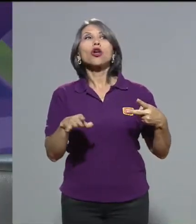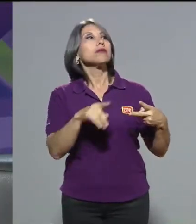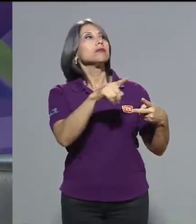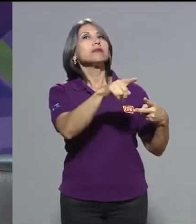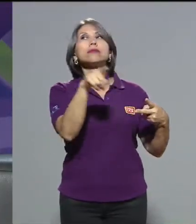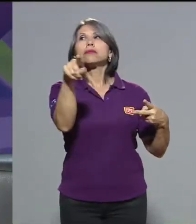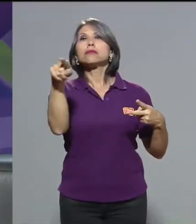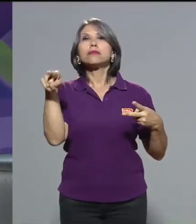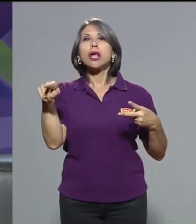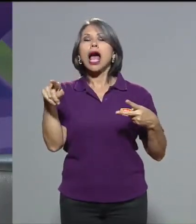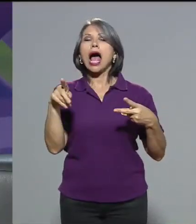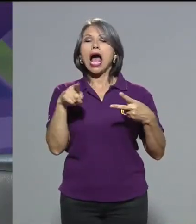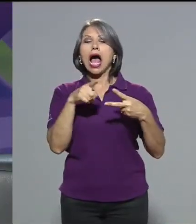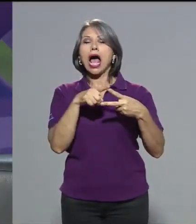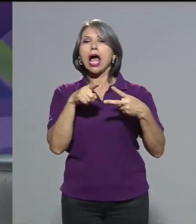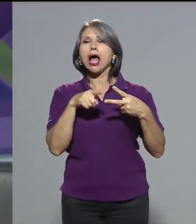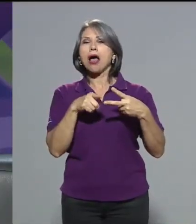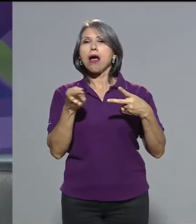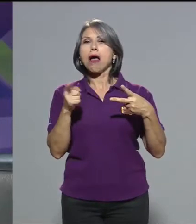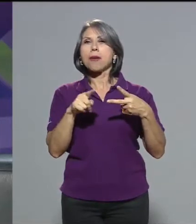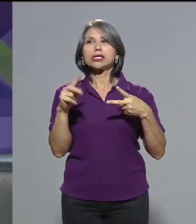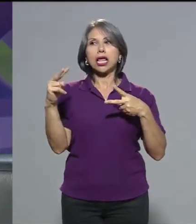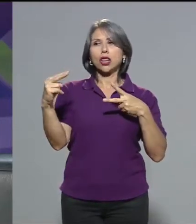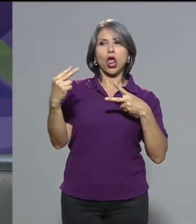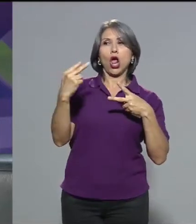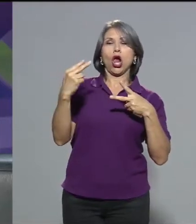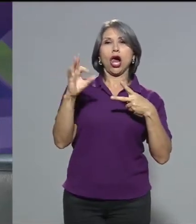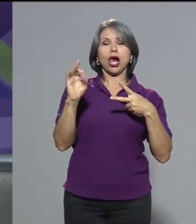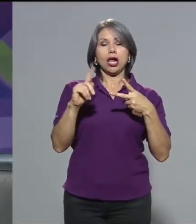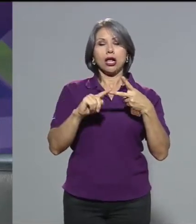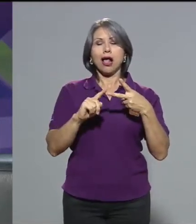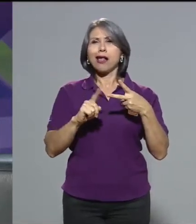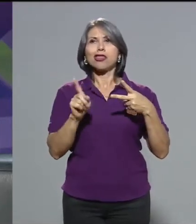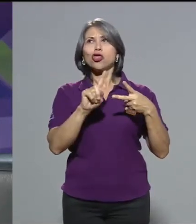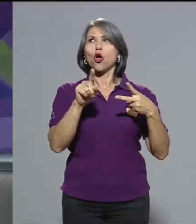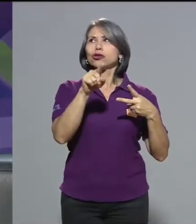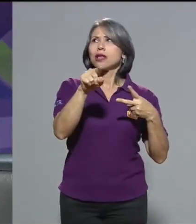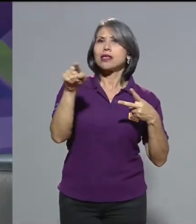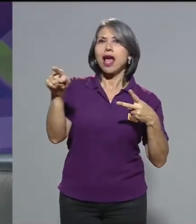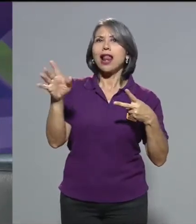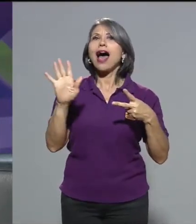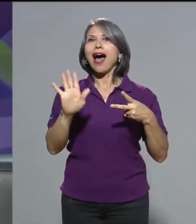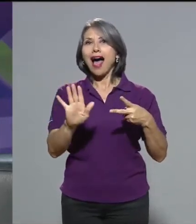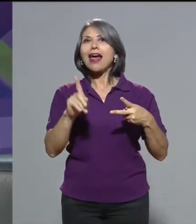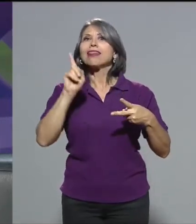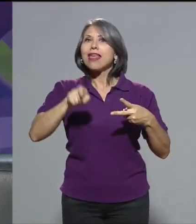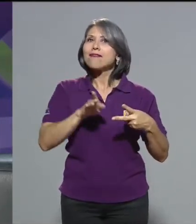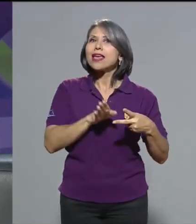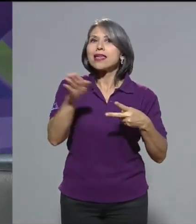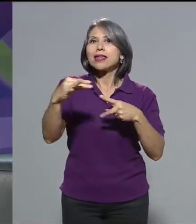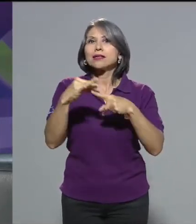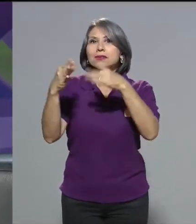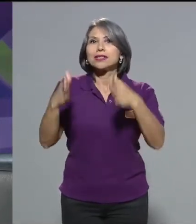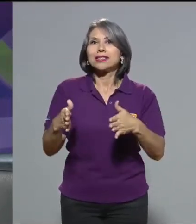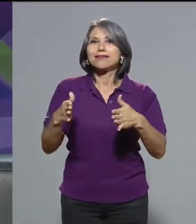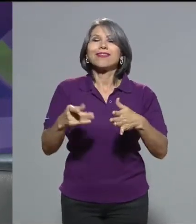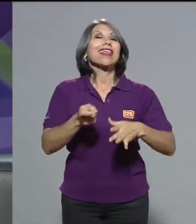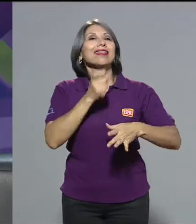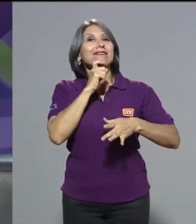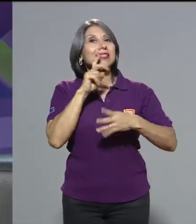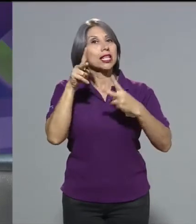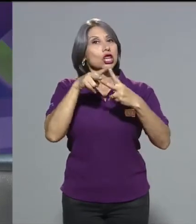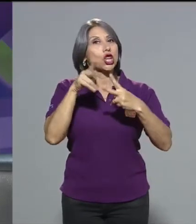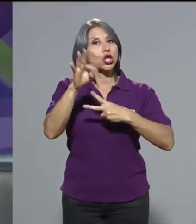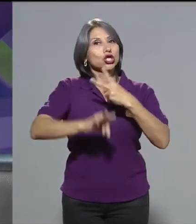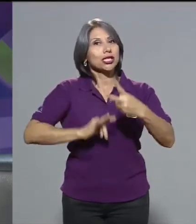otra serie de características, ¿verdad? Lo difícil es que hay dos tipos. Uno, el niño con autismo que presenta